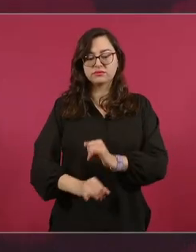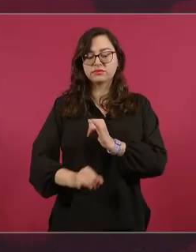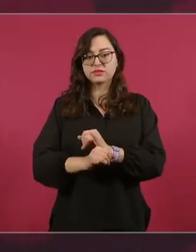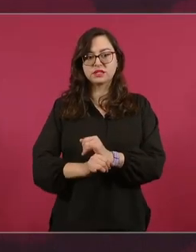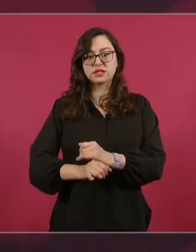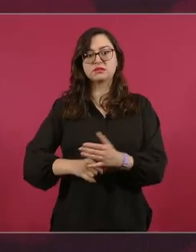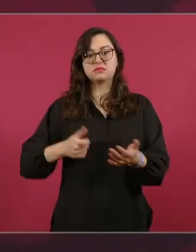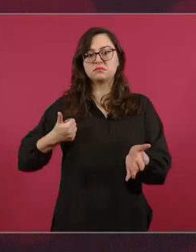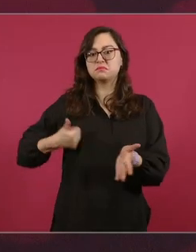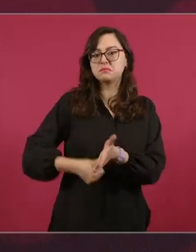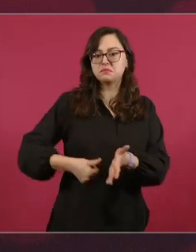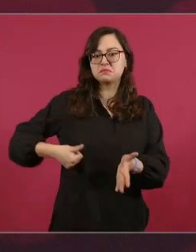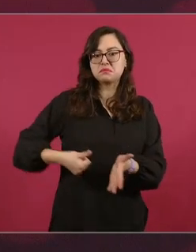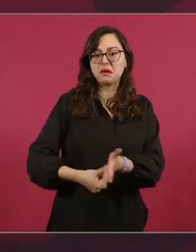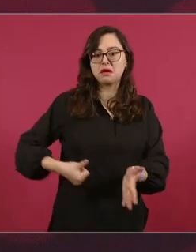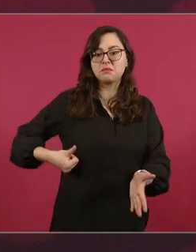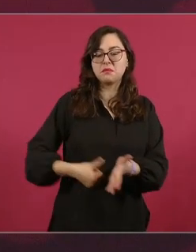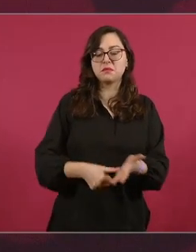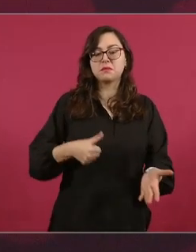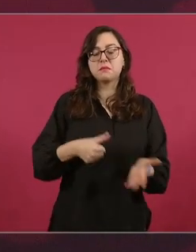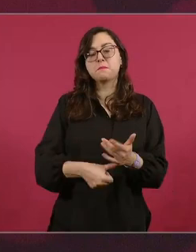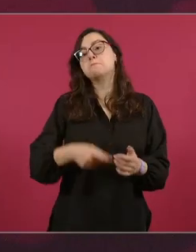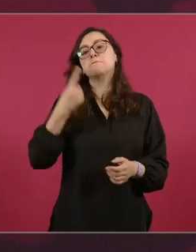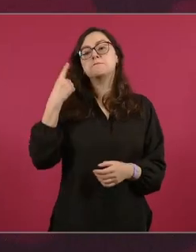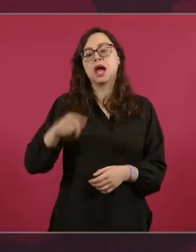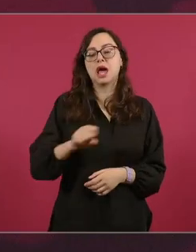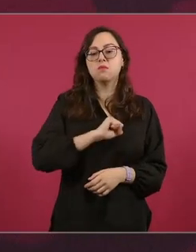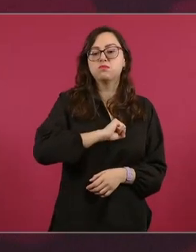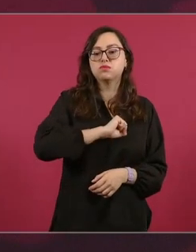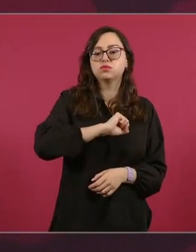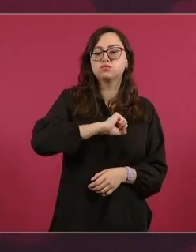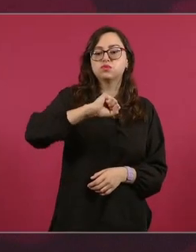tendencias de manera artificial